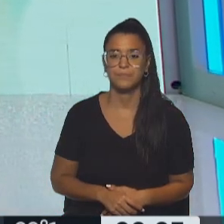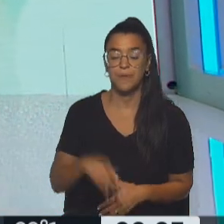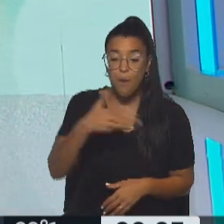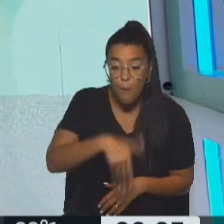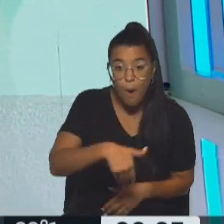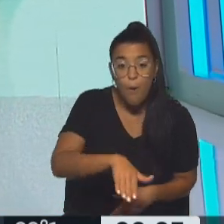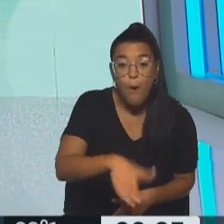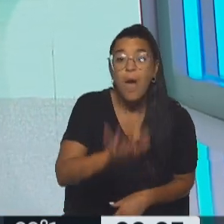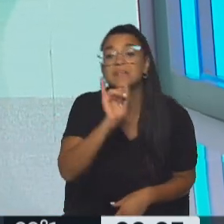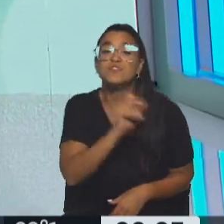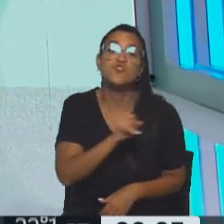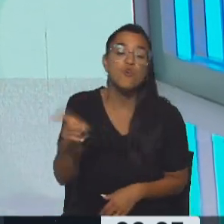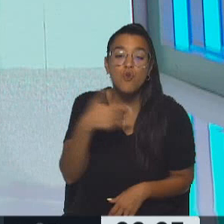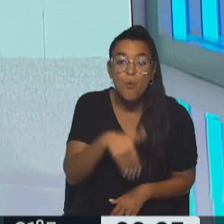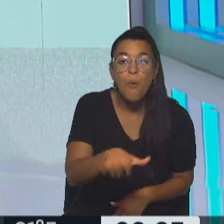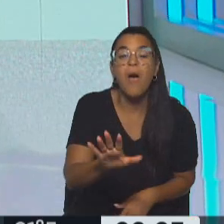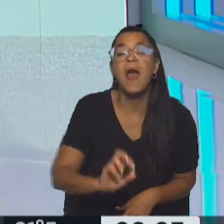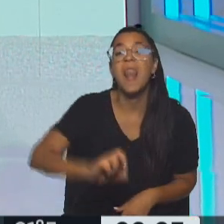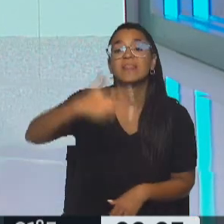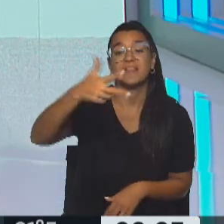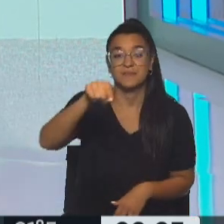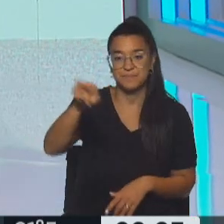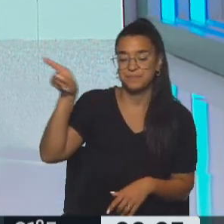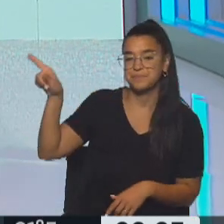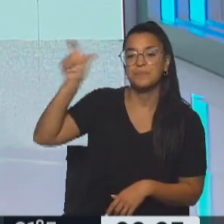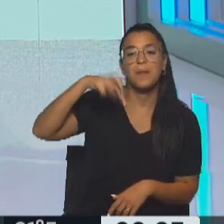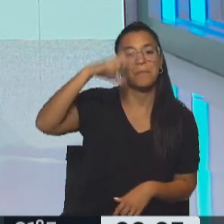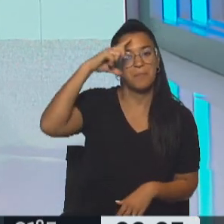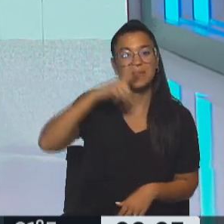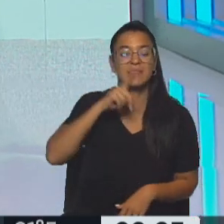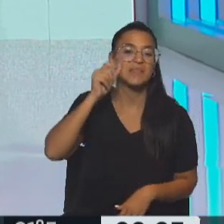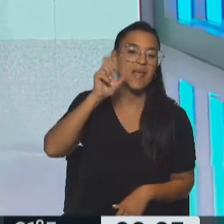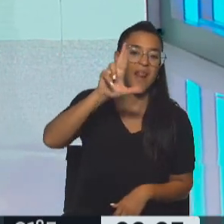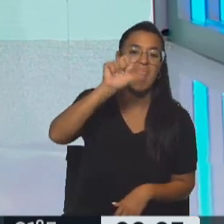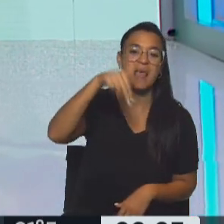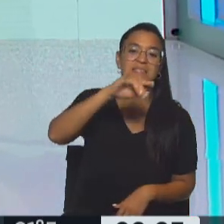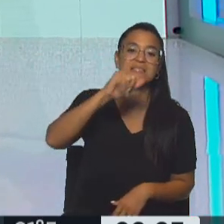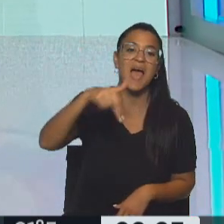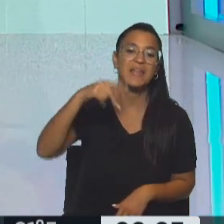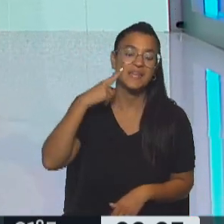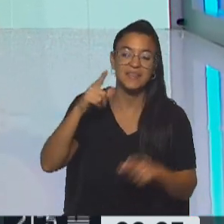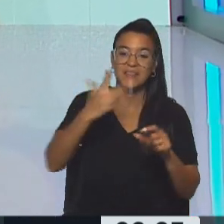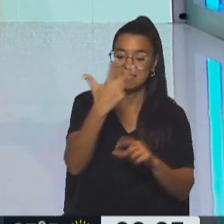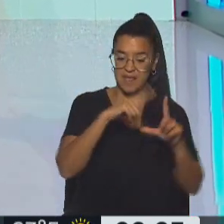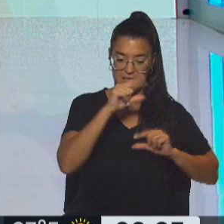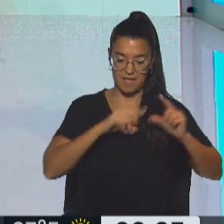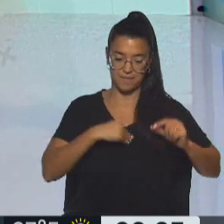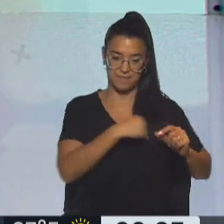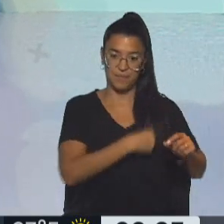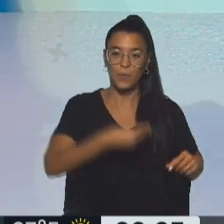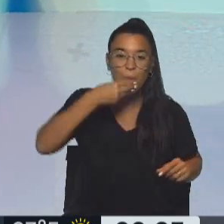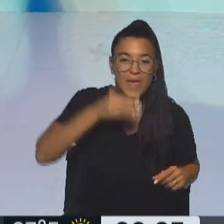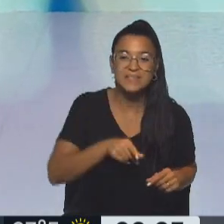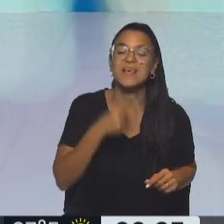¿Se viene o no se viene? ¿Se vendrá la tercera? Acá lo tenemos a Peter Lanzani besando la tercera con la camiseta de la AFA. ¿Vendrá